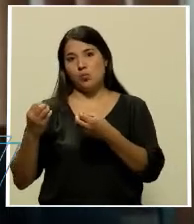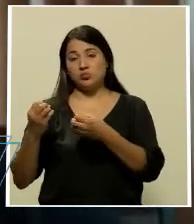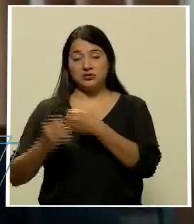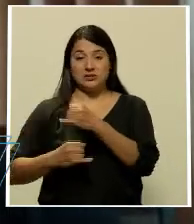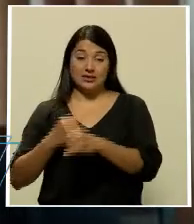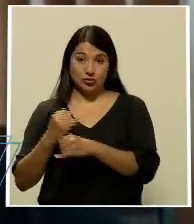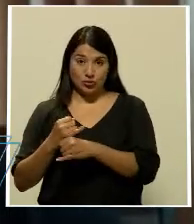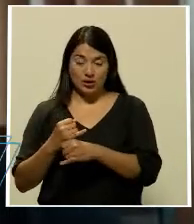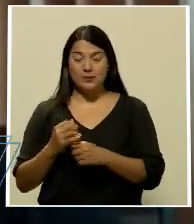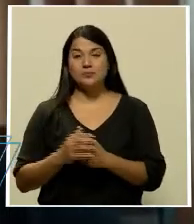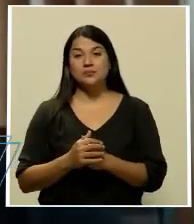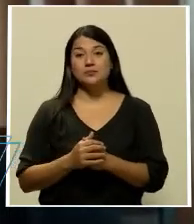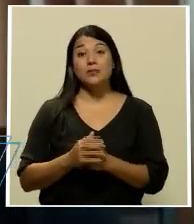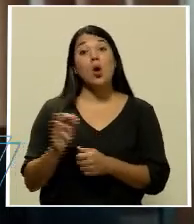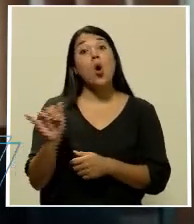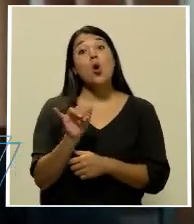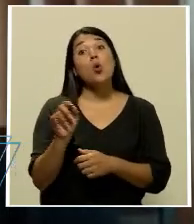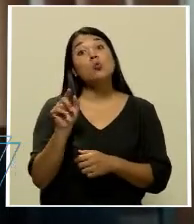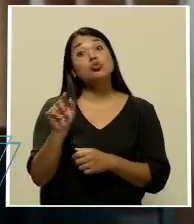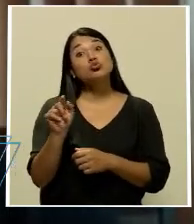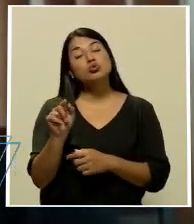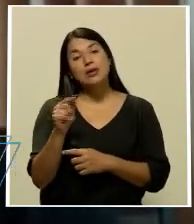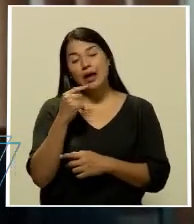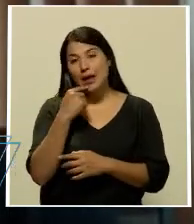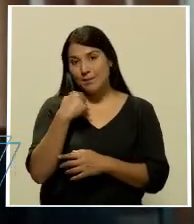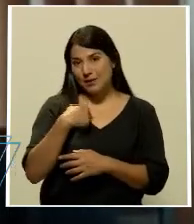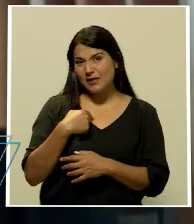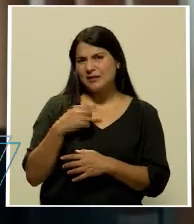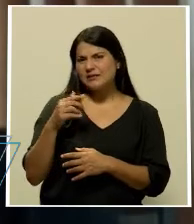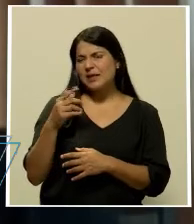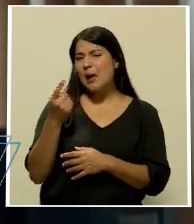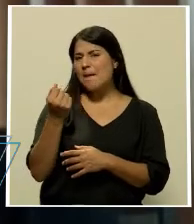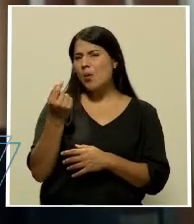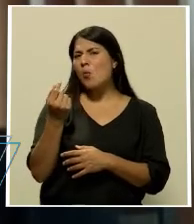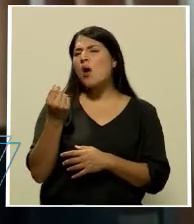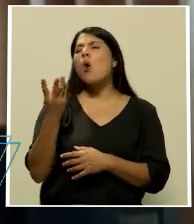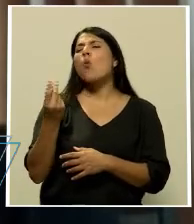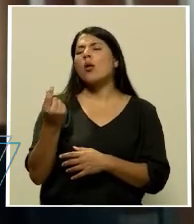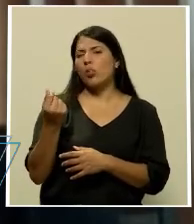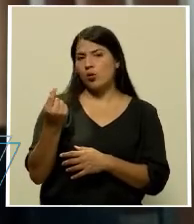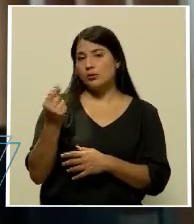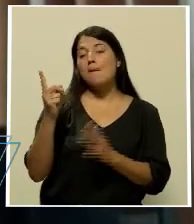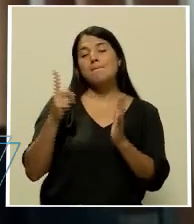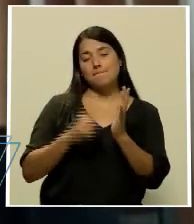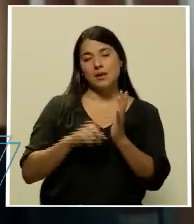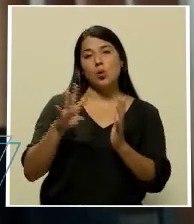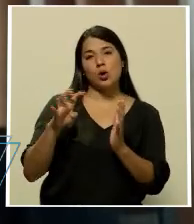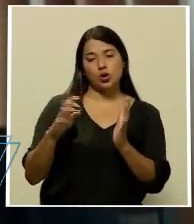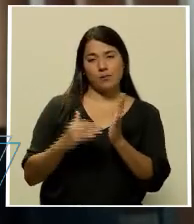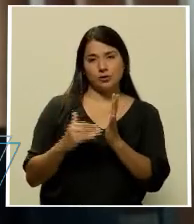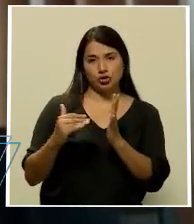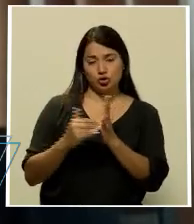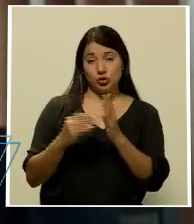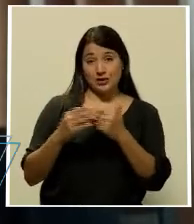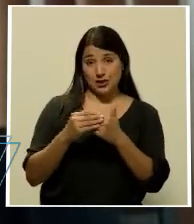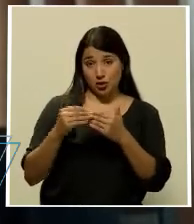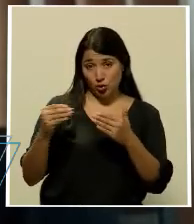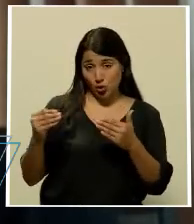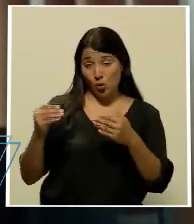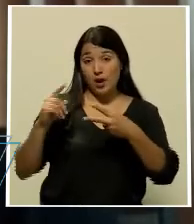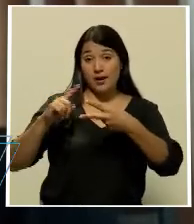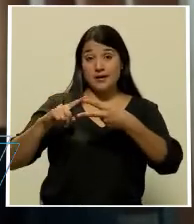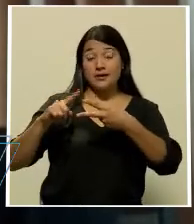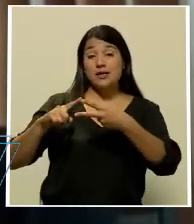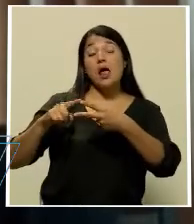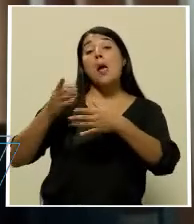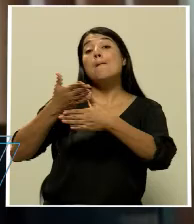Fundamentalmente, esta obra, como bien usted indica, del orden de 1.400 millones de dólares, tuvo un tramo financiado